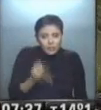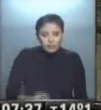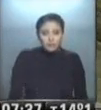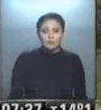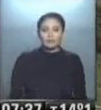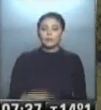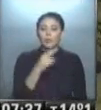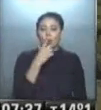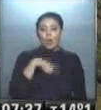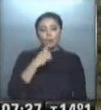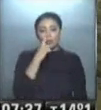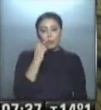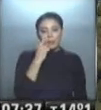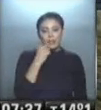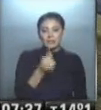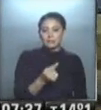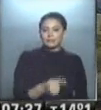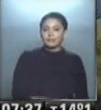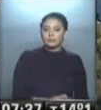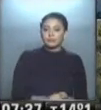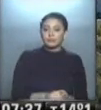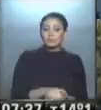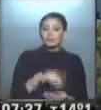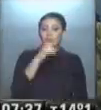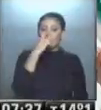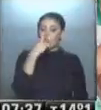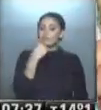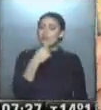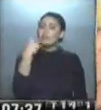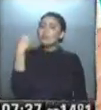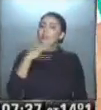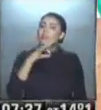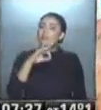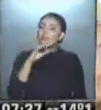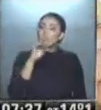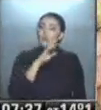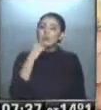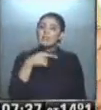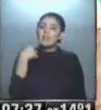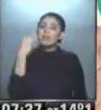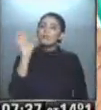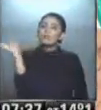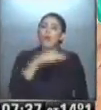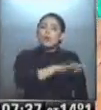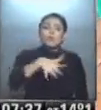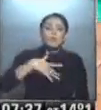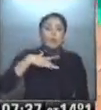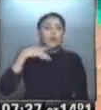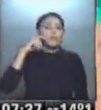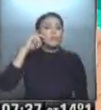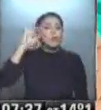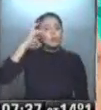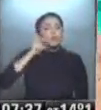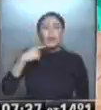el pueblo uruguayo escuche de una vez por todas la verdad sobre esta planta contaminante y que